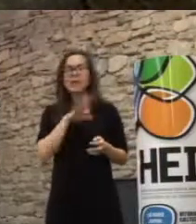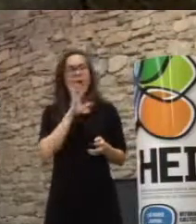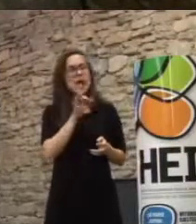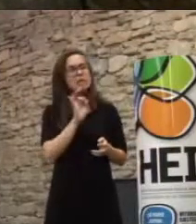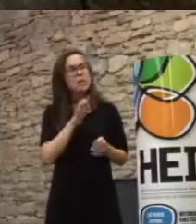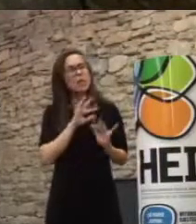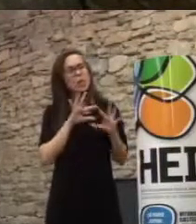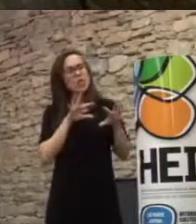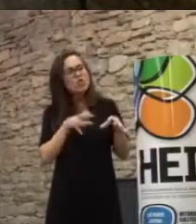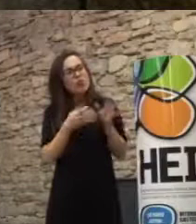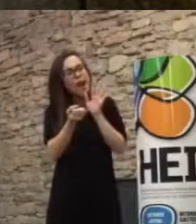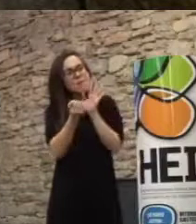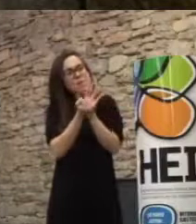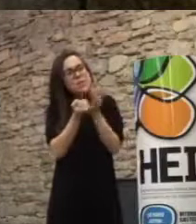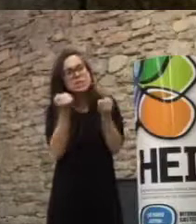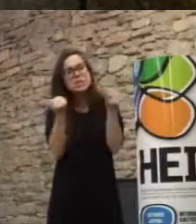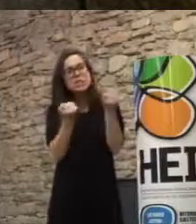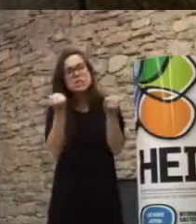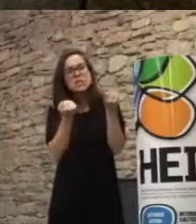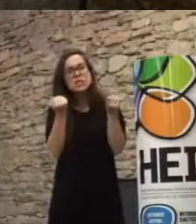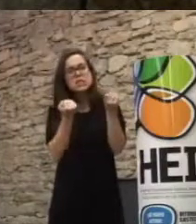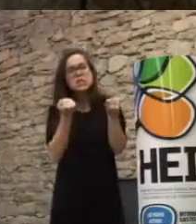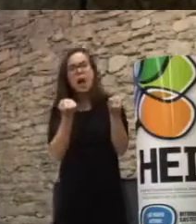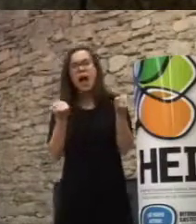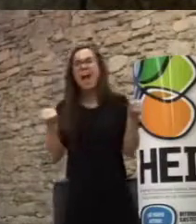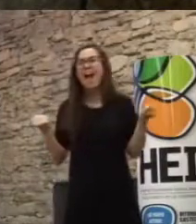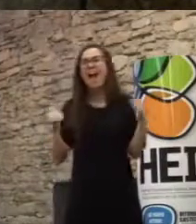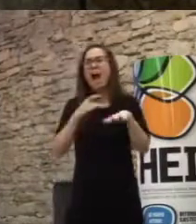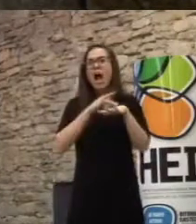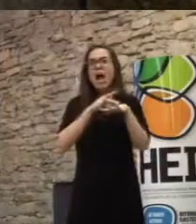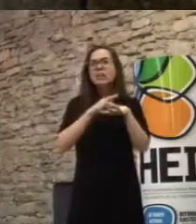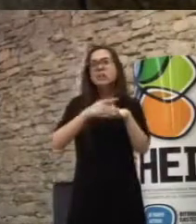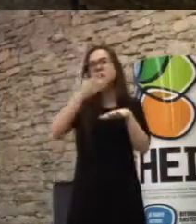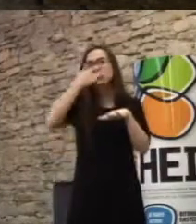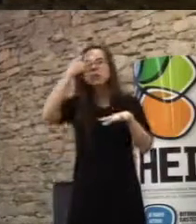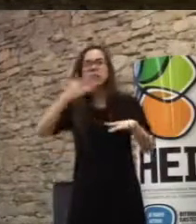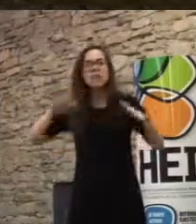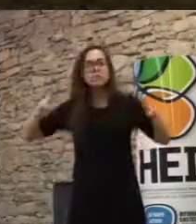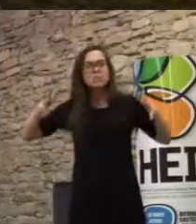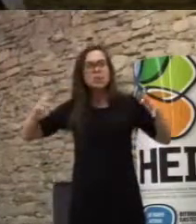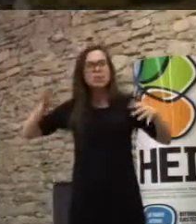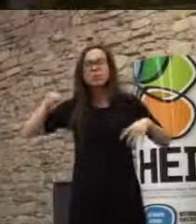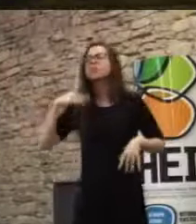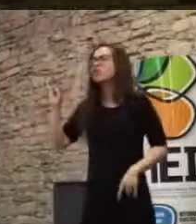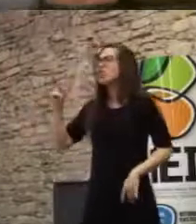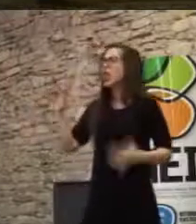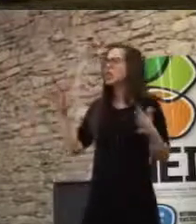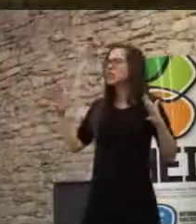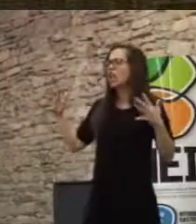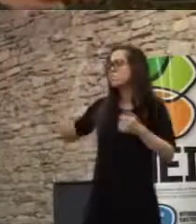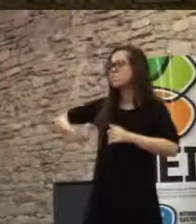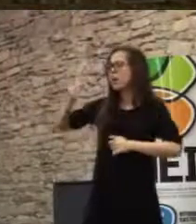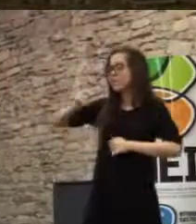ferrari vibran los cristales de los edificios alrededor se ven los cristales y muchísimo más pero primero sé cuál es la línea